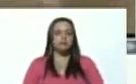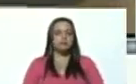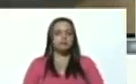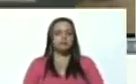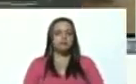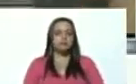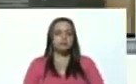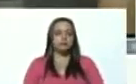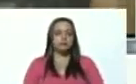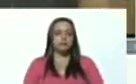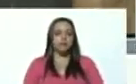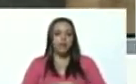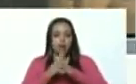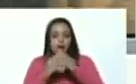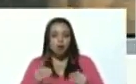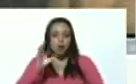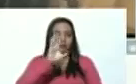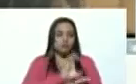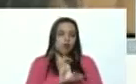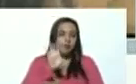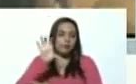en todas las ciudades del país.